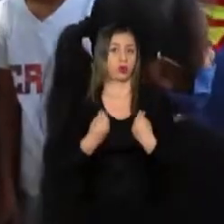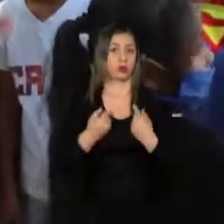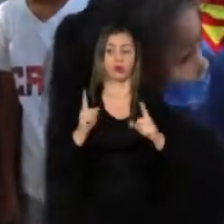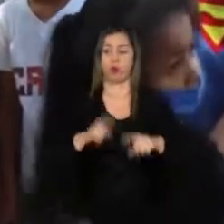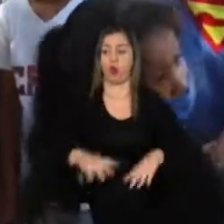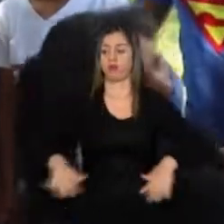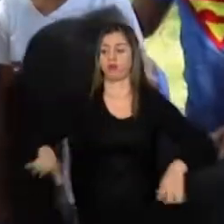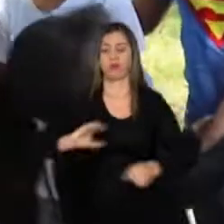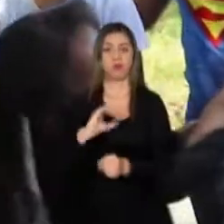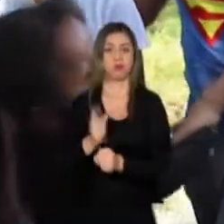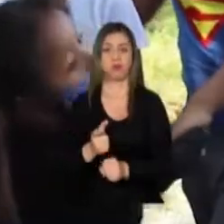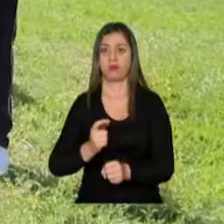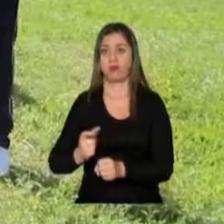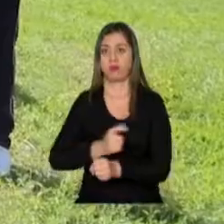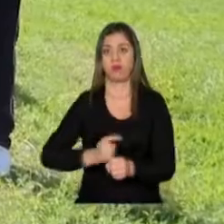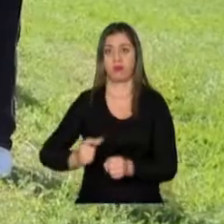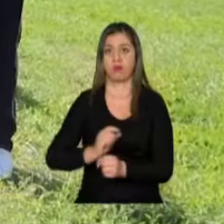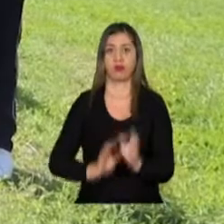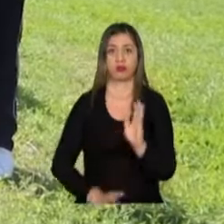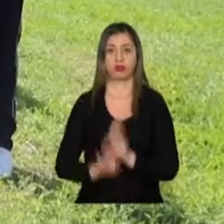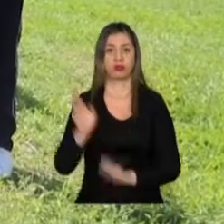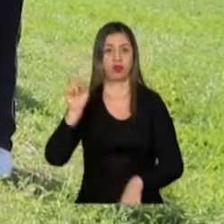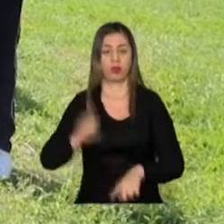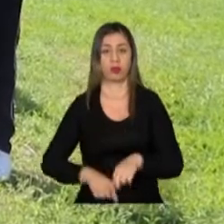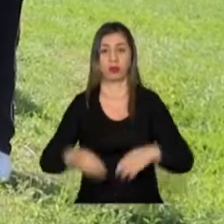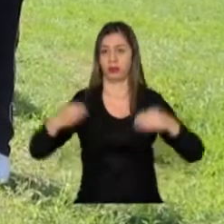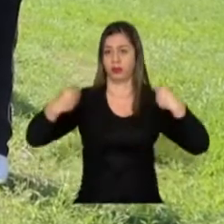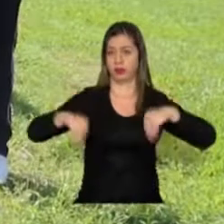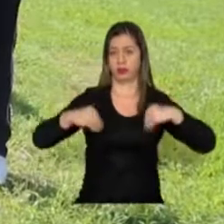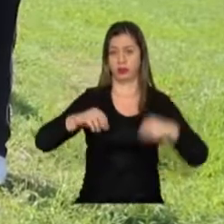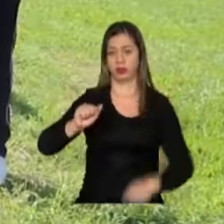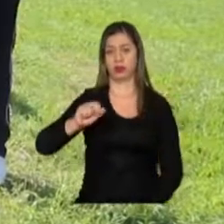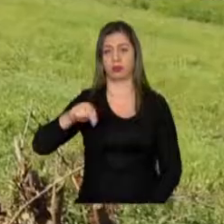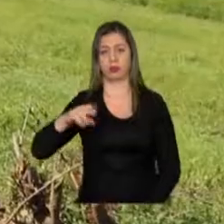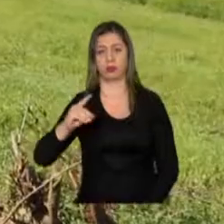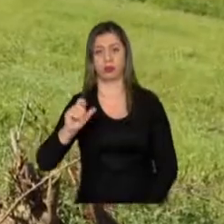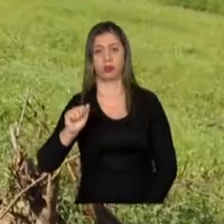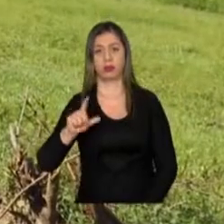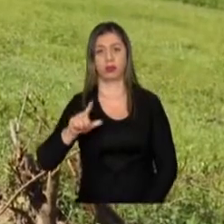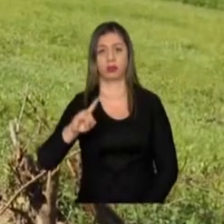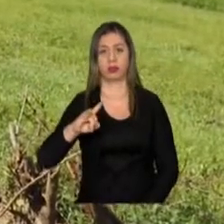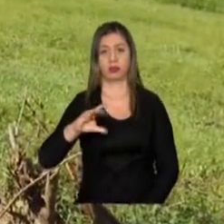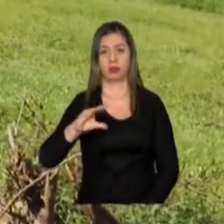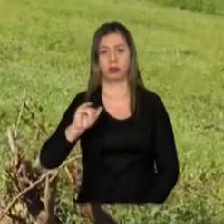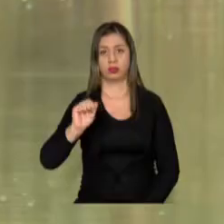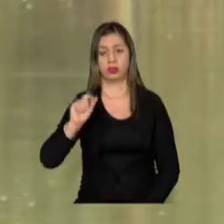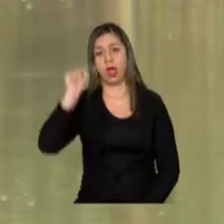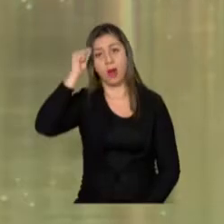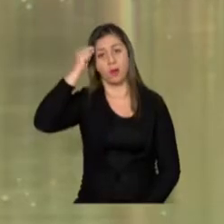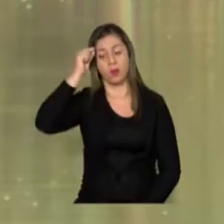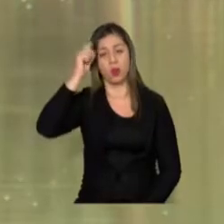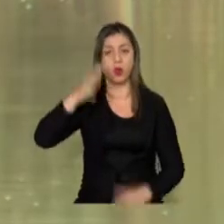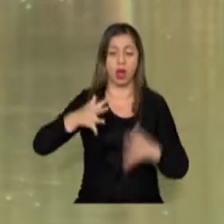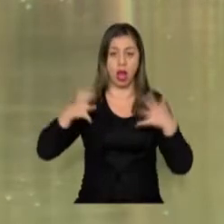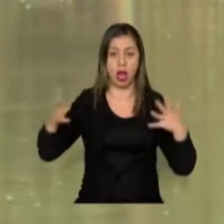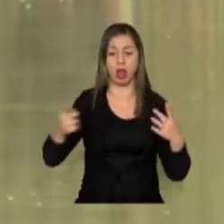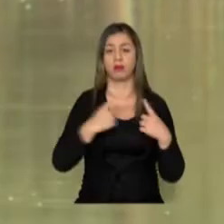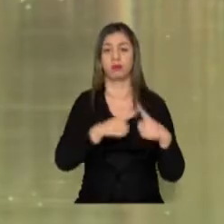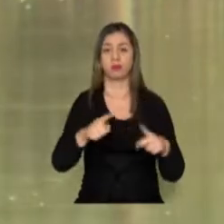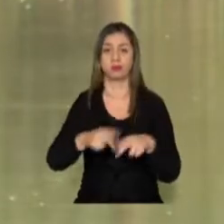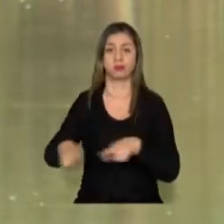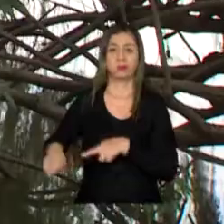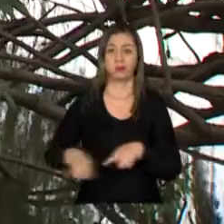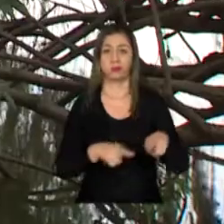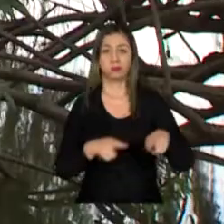ciudades, en la ciudad ni en ninguna parte del mundo. En los municipios de Tuluá, Andalucía y Bugalagrande se encuentran los humedales El Pital, Cementerio, Bocas de